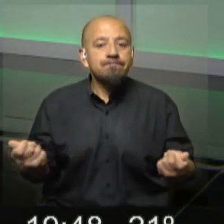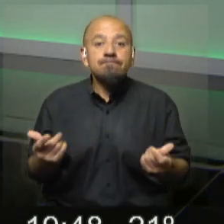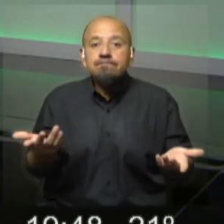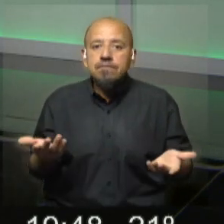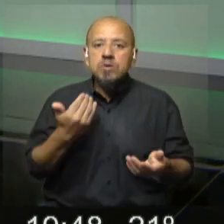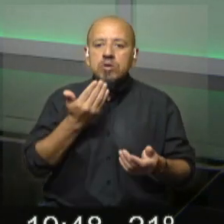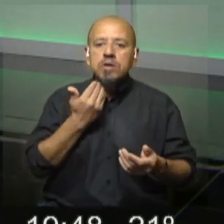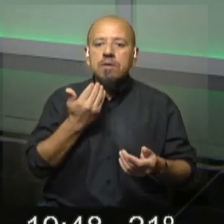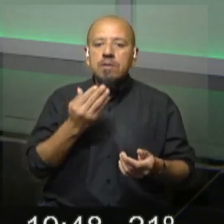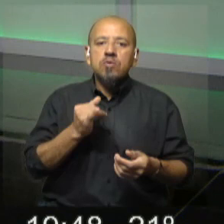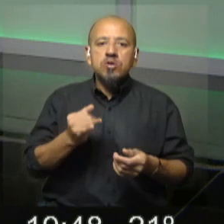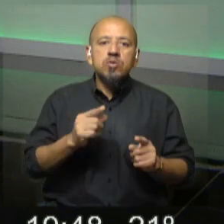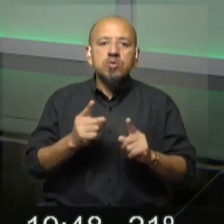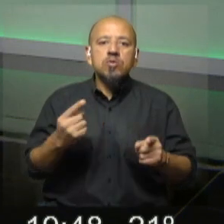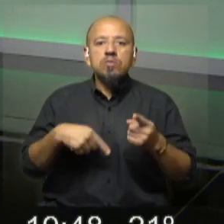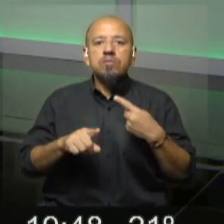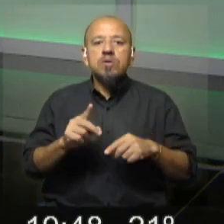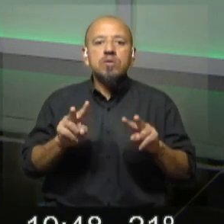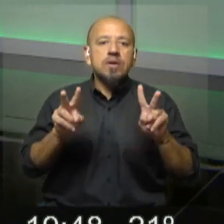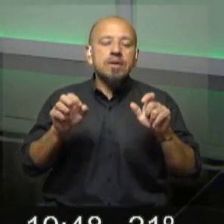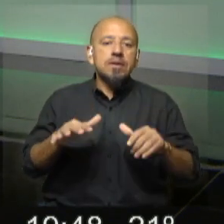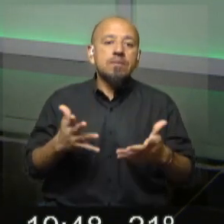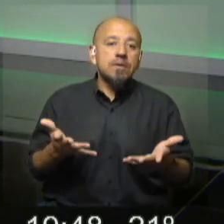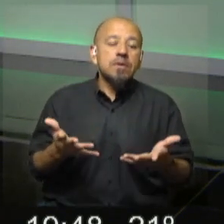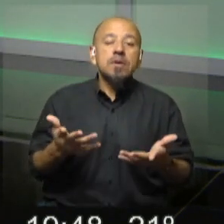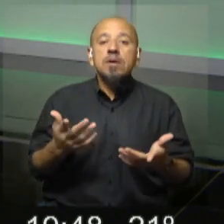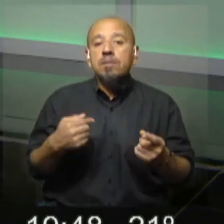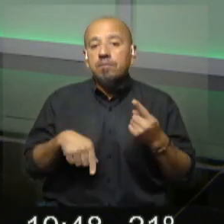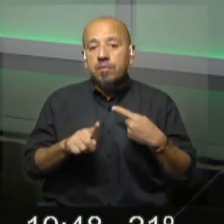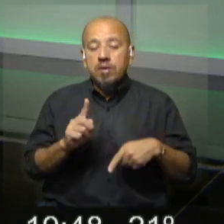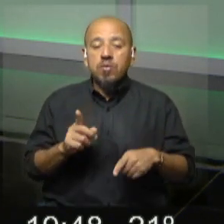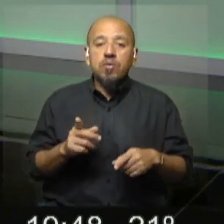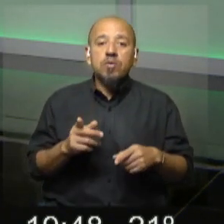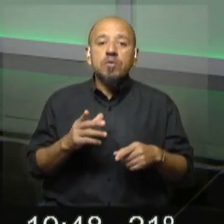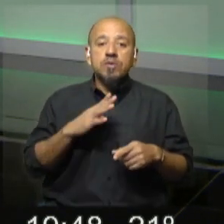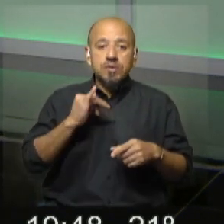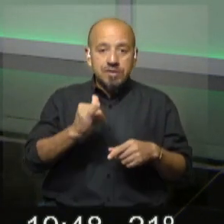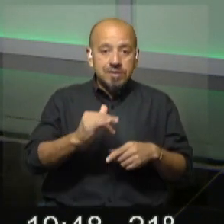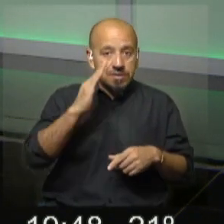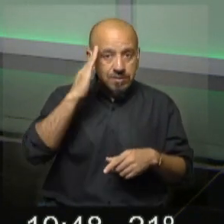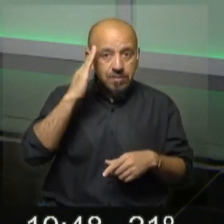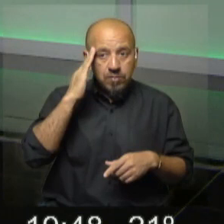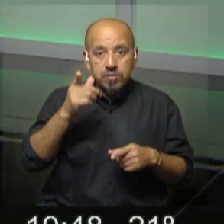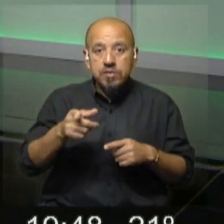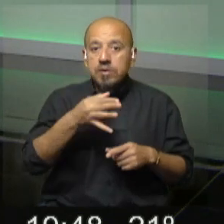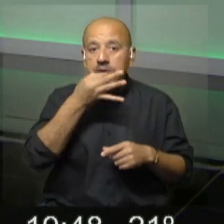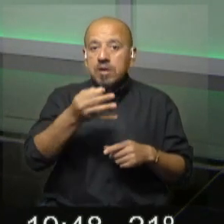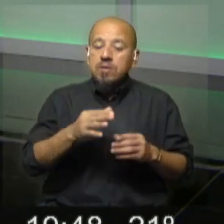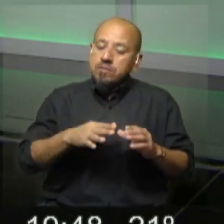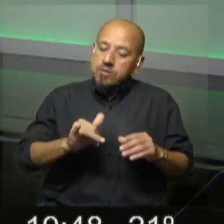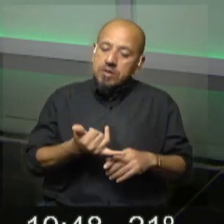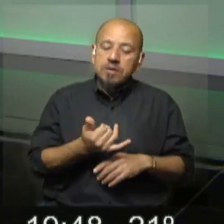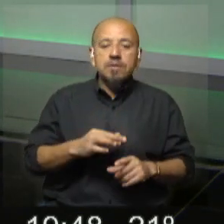sabemos si se logró o no la parte de la disolución elegante, lo que sí sabemos es que efectivamente anunciaron su fin